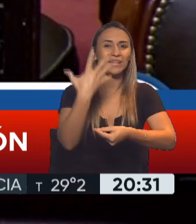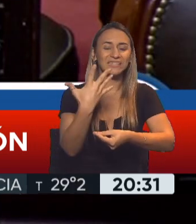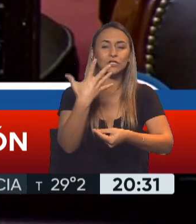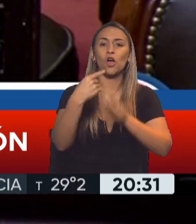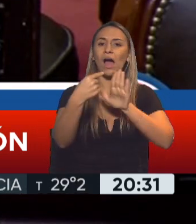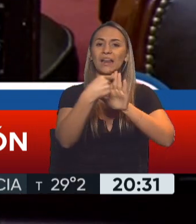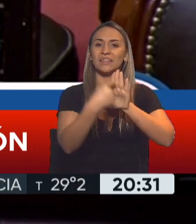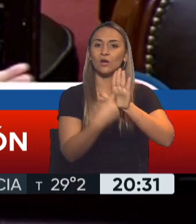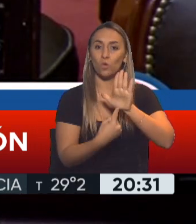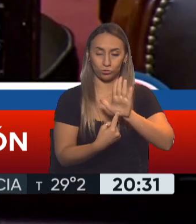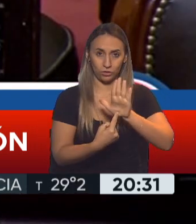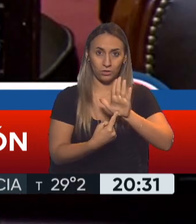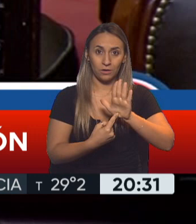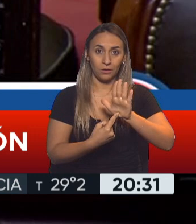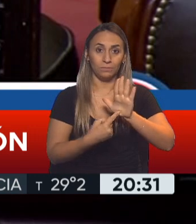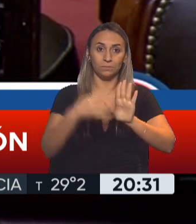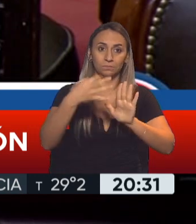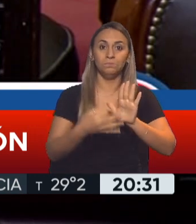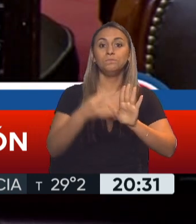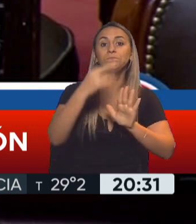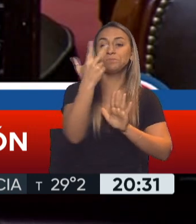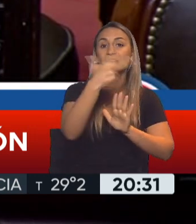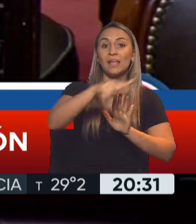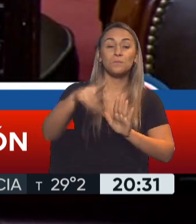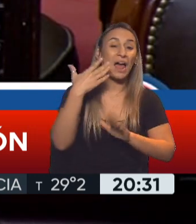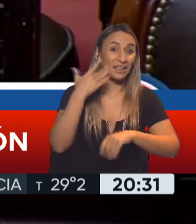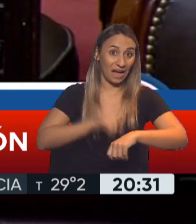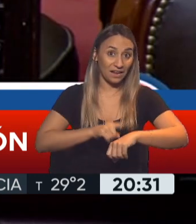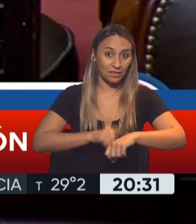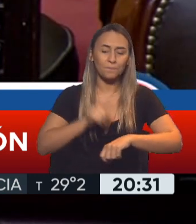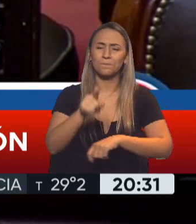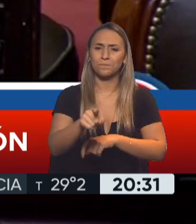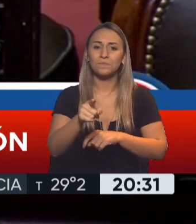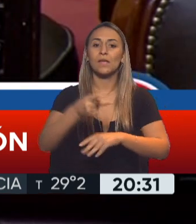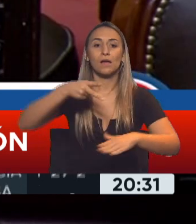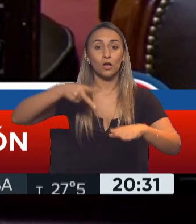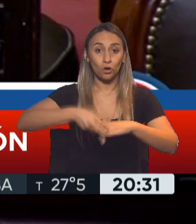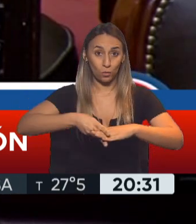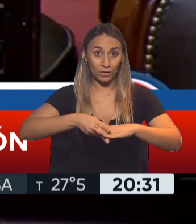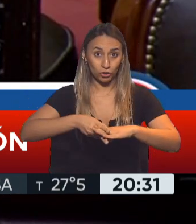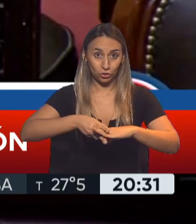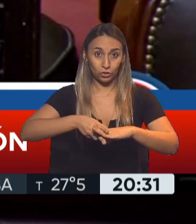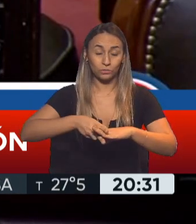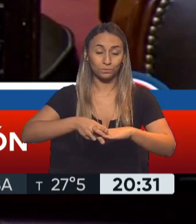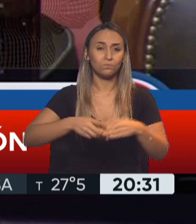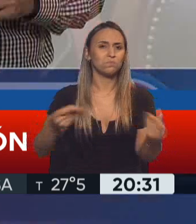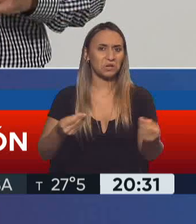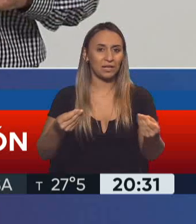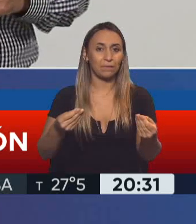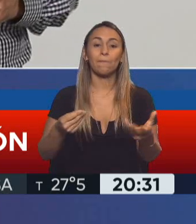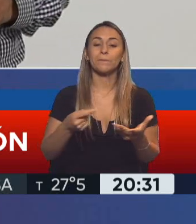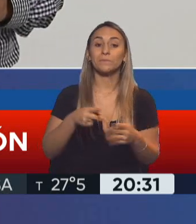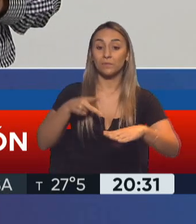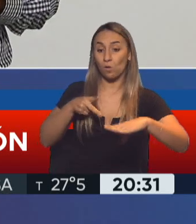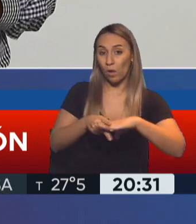a las 3 y media de la tarde se realizó un cuarto intermedio porque se agregaron